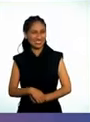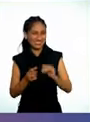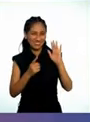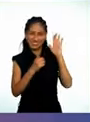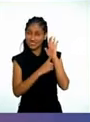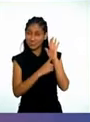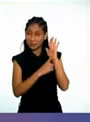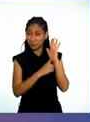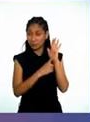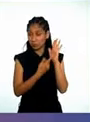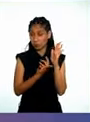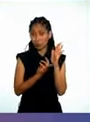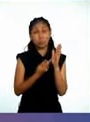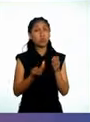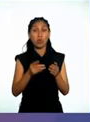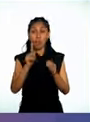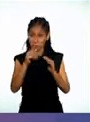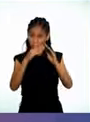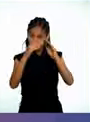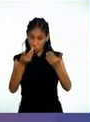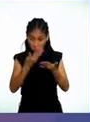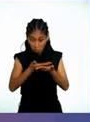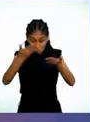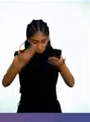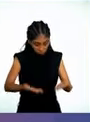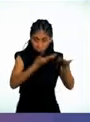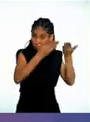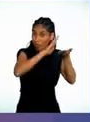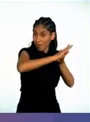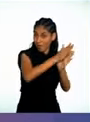green delivery grave